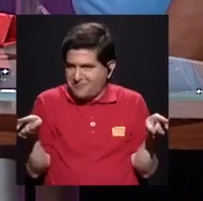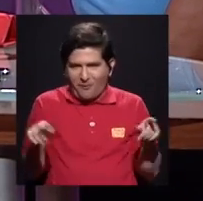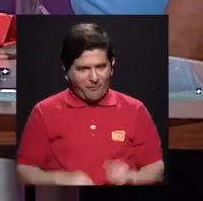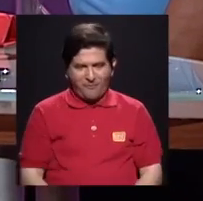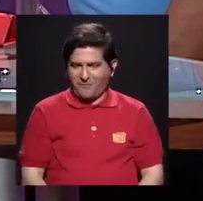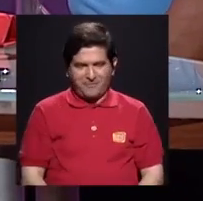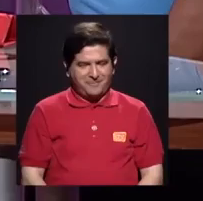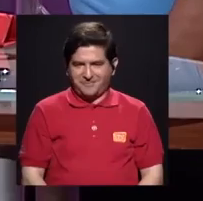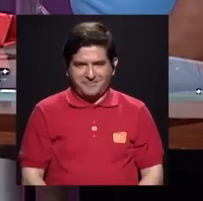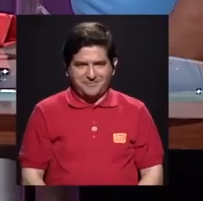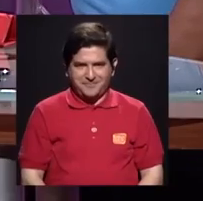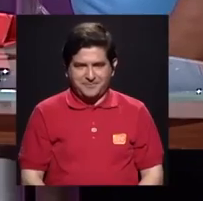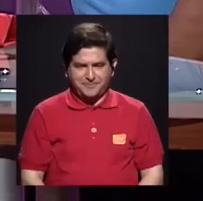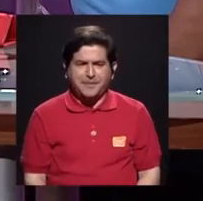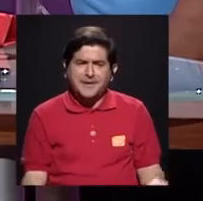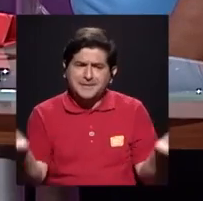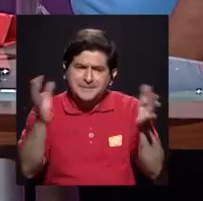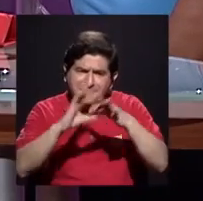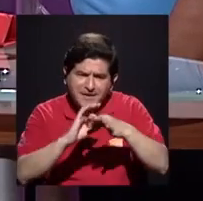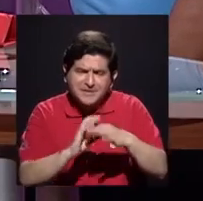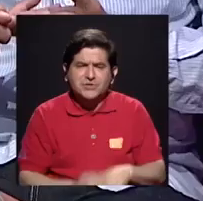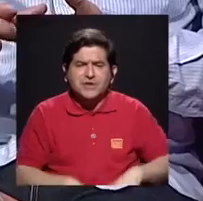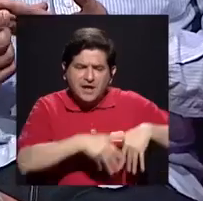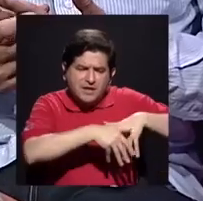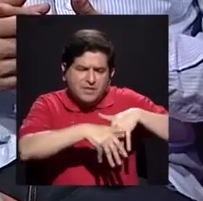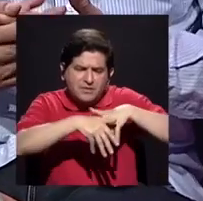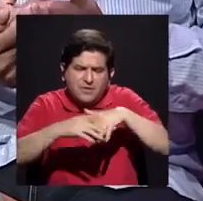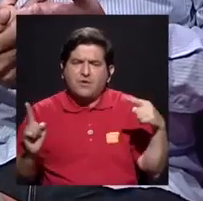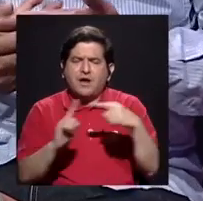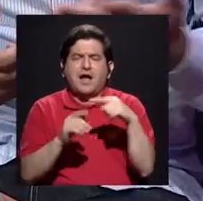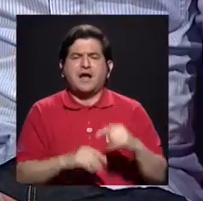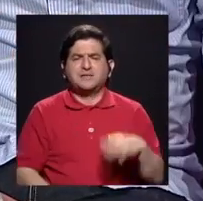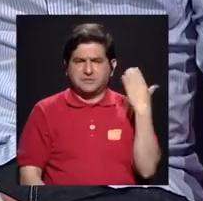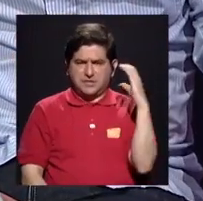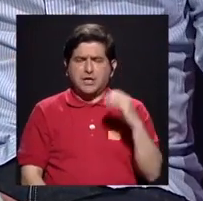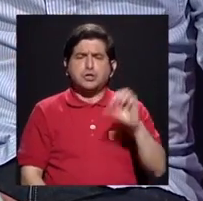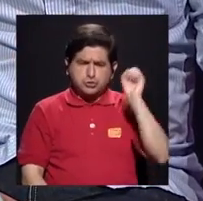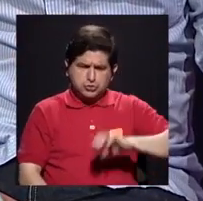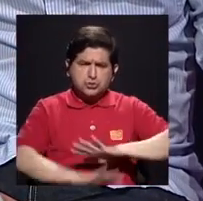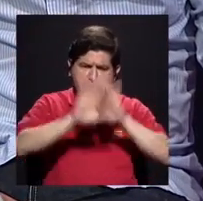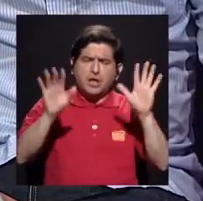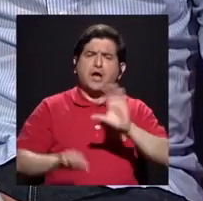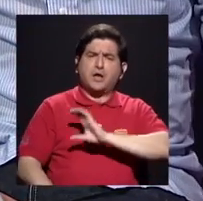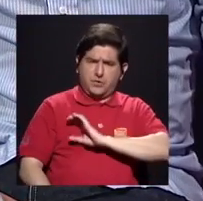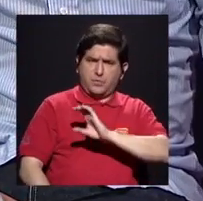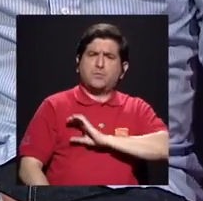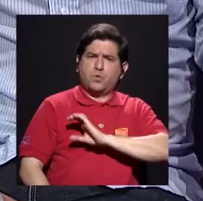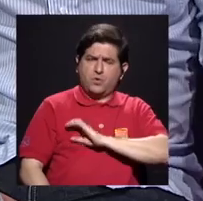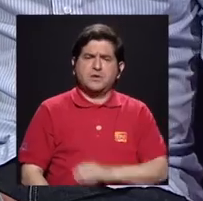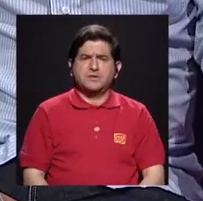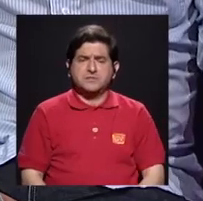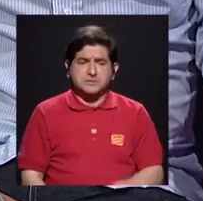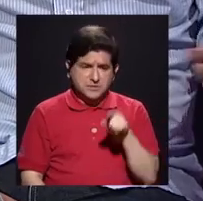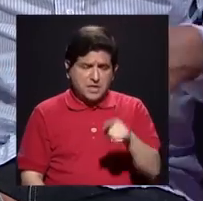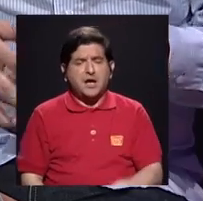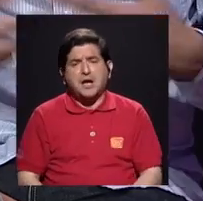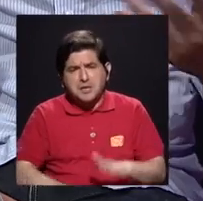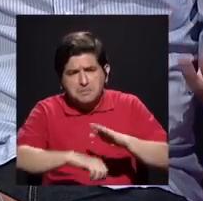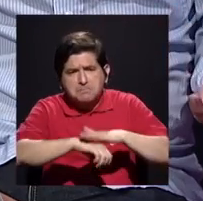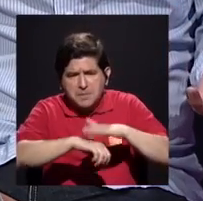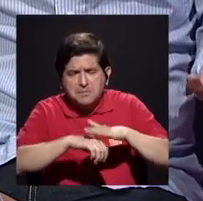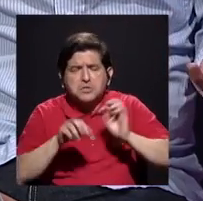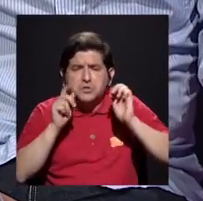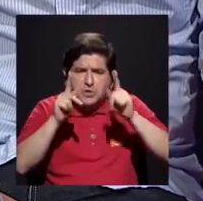nada es una realidad y con respecto pues la romería yo pienso que sí claro que la policía tendría que facilitar pues la romería digamos